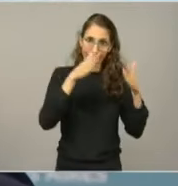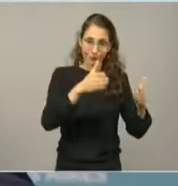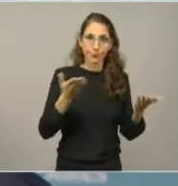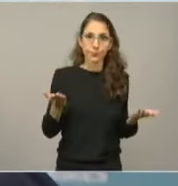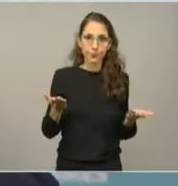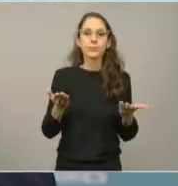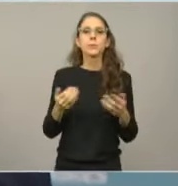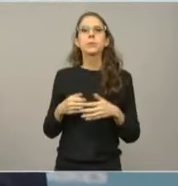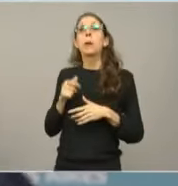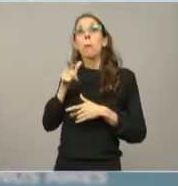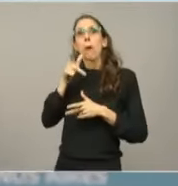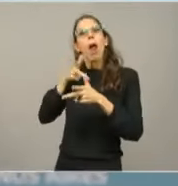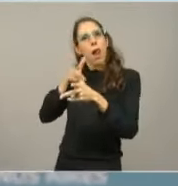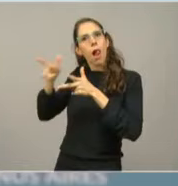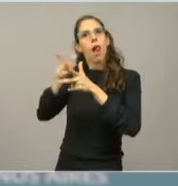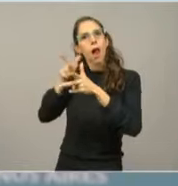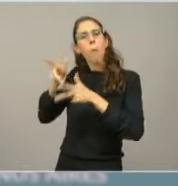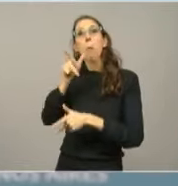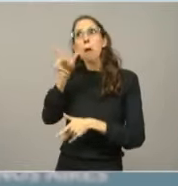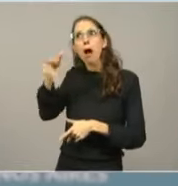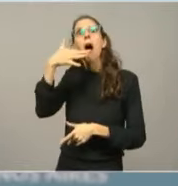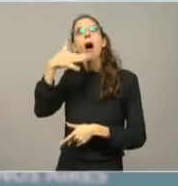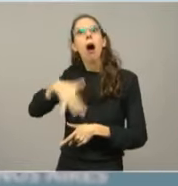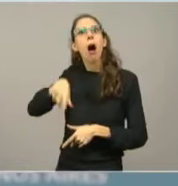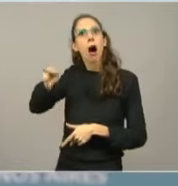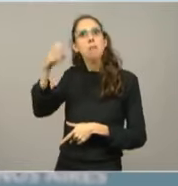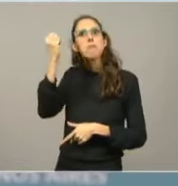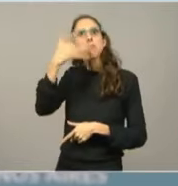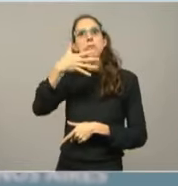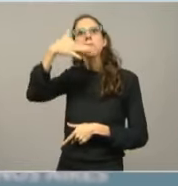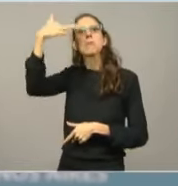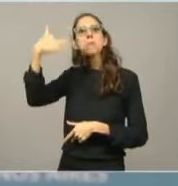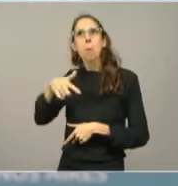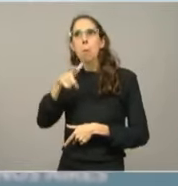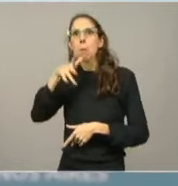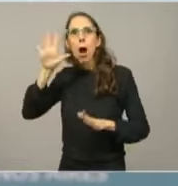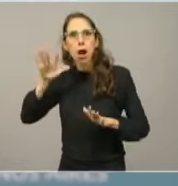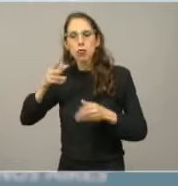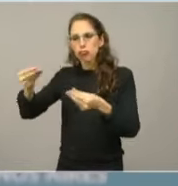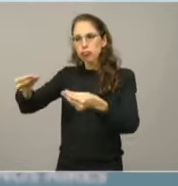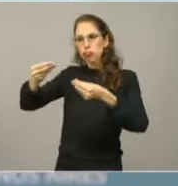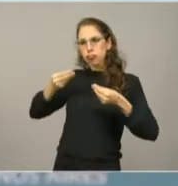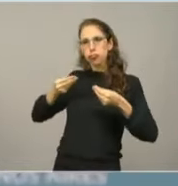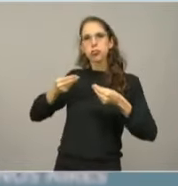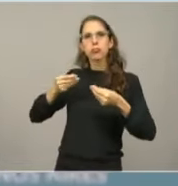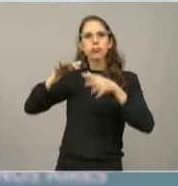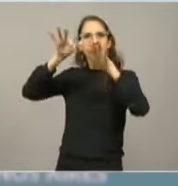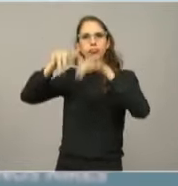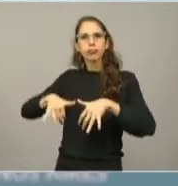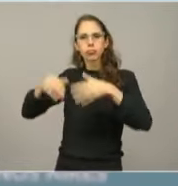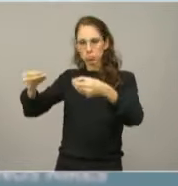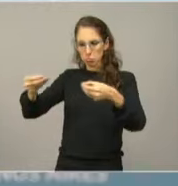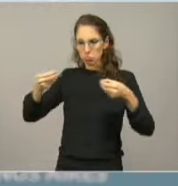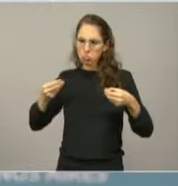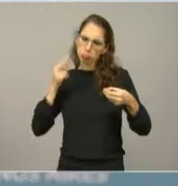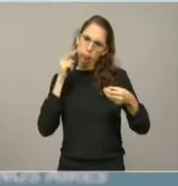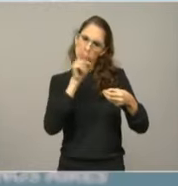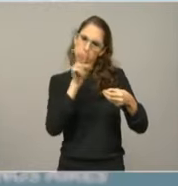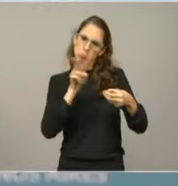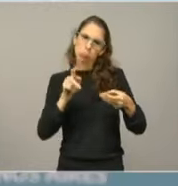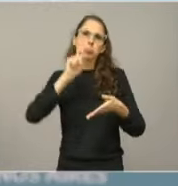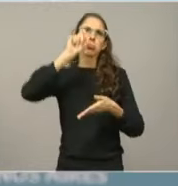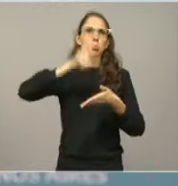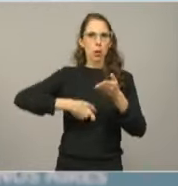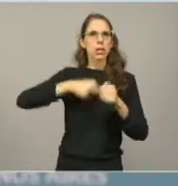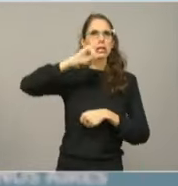parecían haber entrado en razón yo firmé un un convenio que me acercaron de nación hará dos semanas y